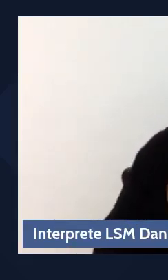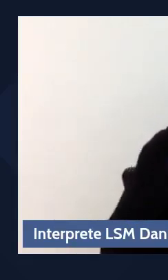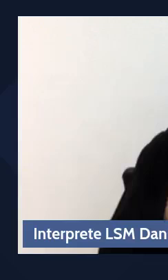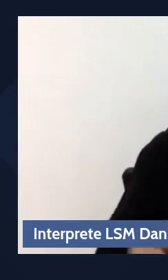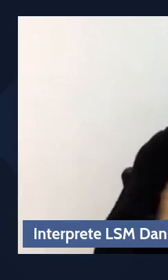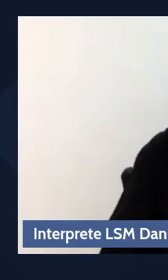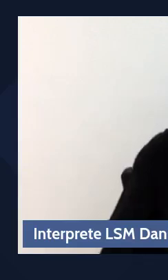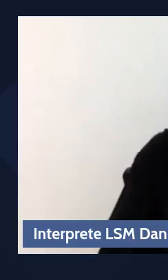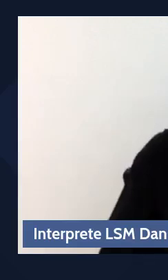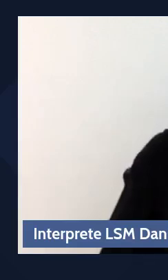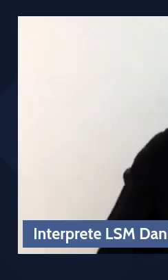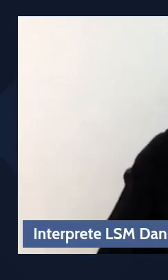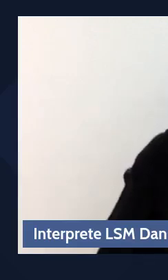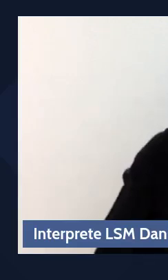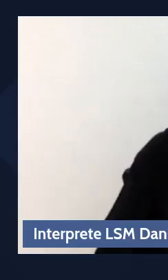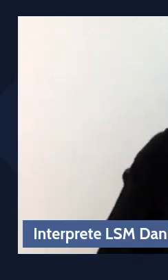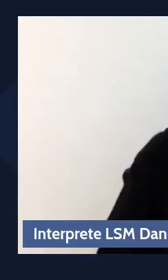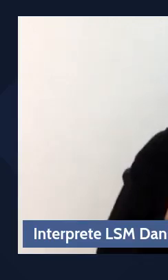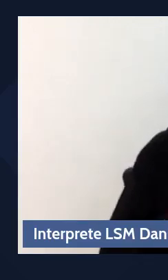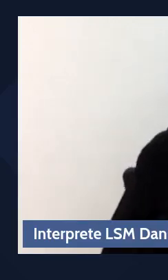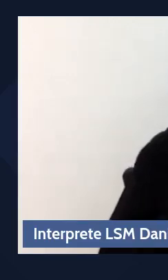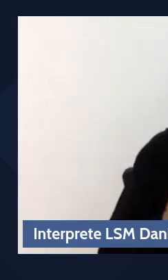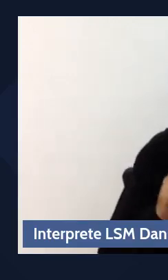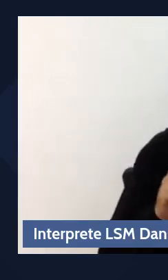comenzamos con esta